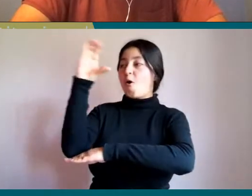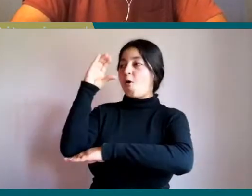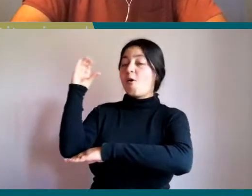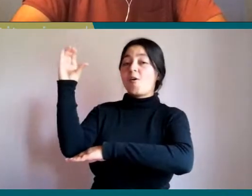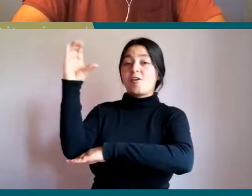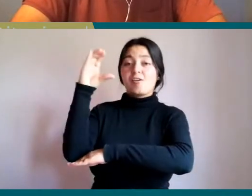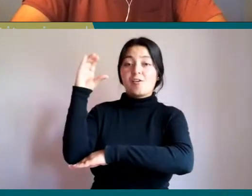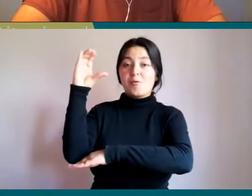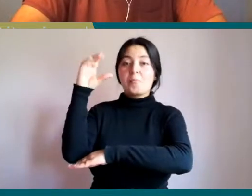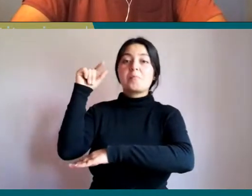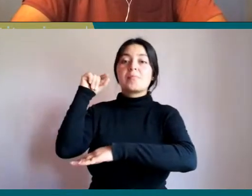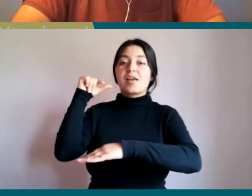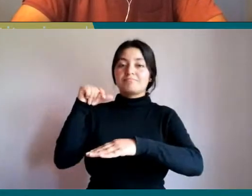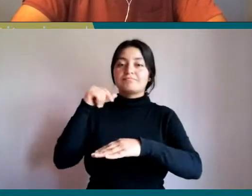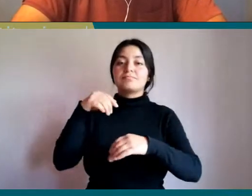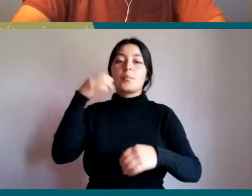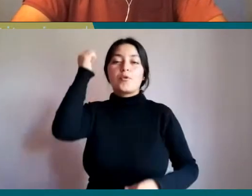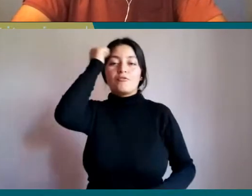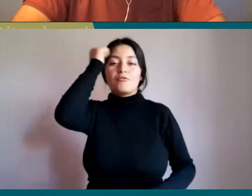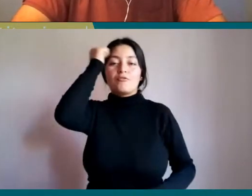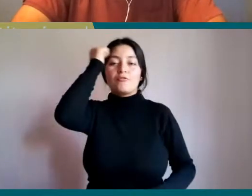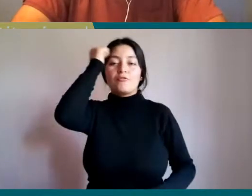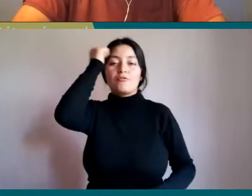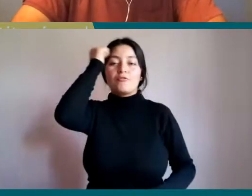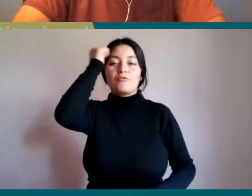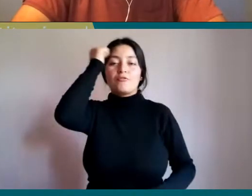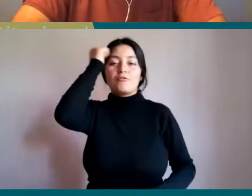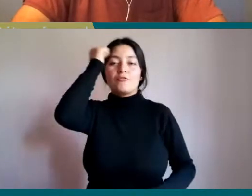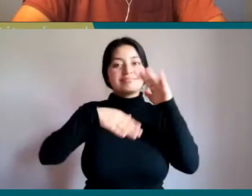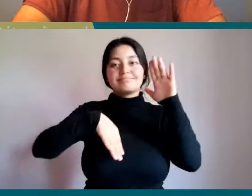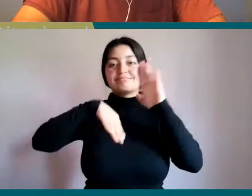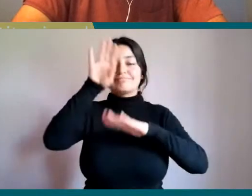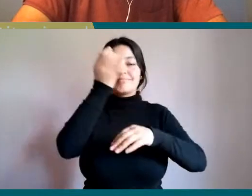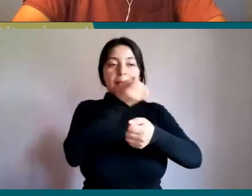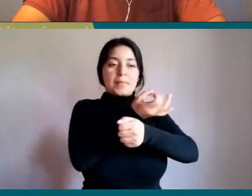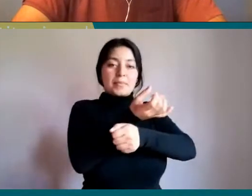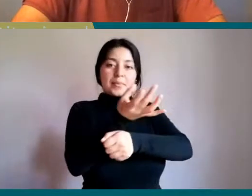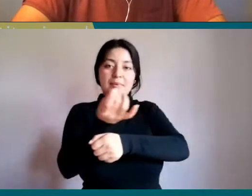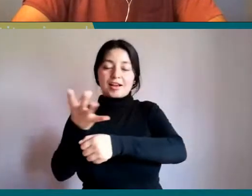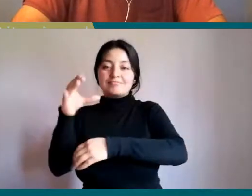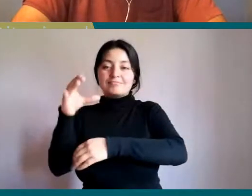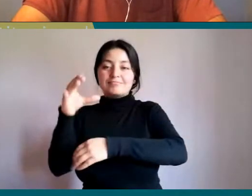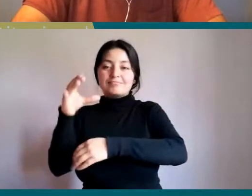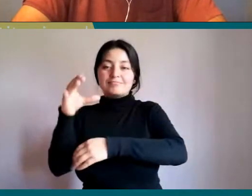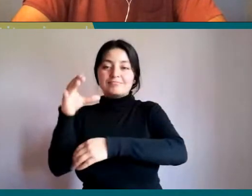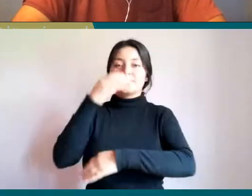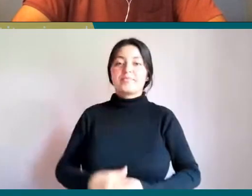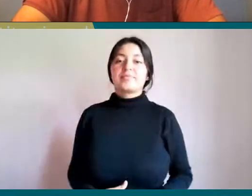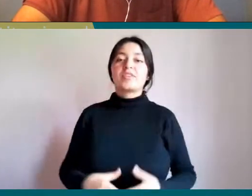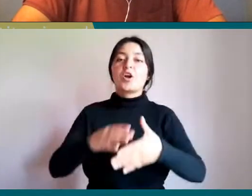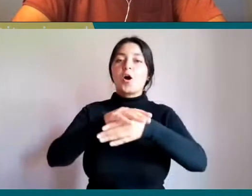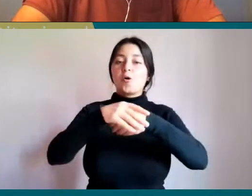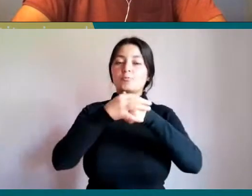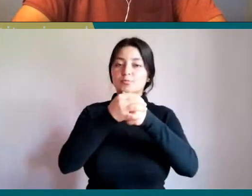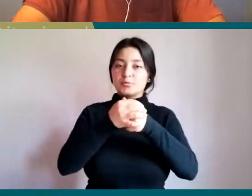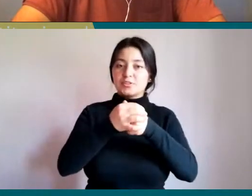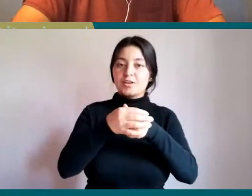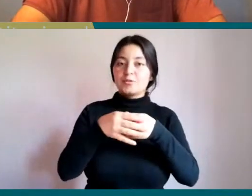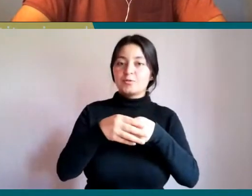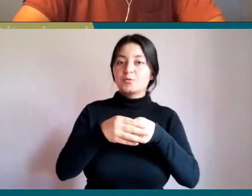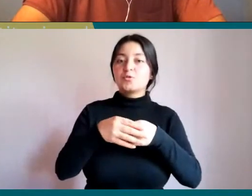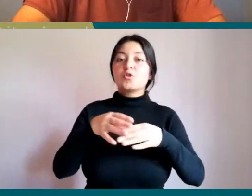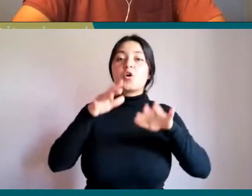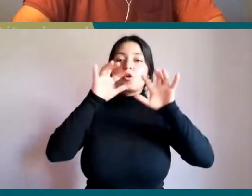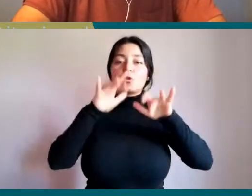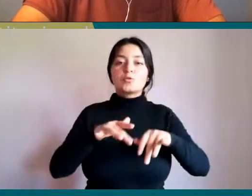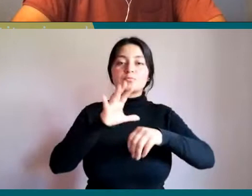de Boyacá. Muchas gracias por su interlocución y estoy muy agradecido con usted. Un saludo de parte de nuestro señor secretario, el señor gobernador de Boyacá, el doctor